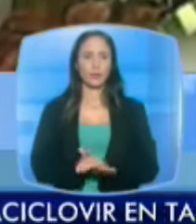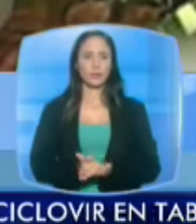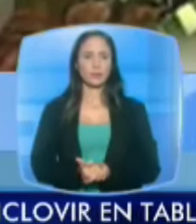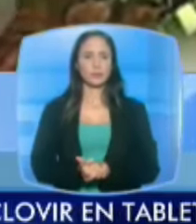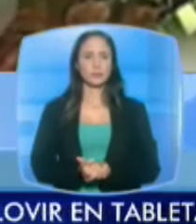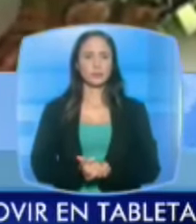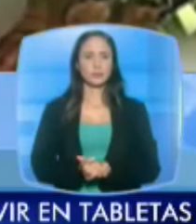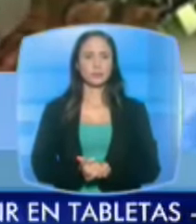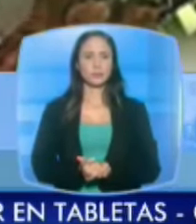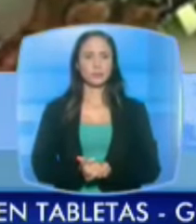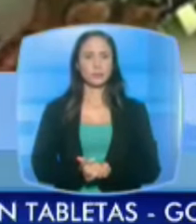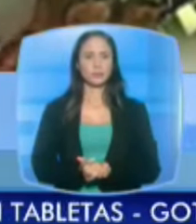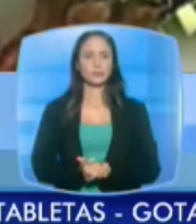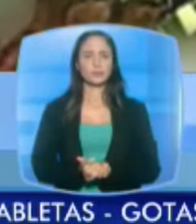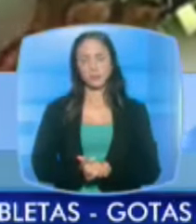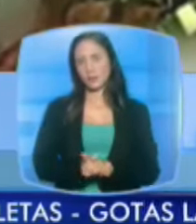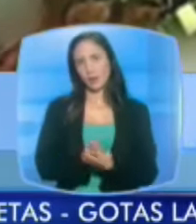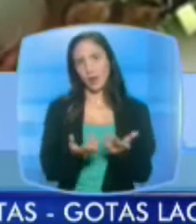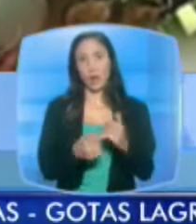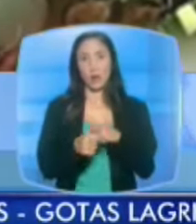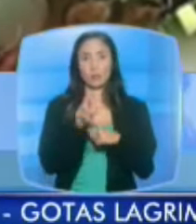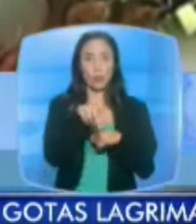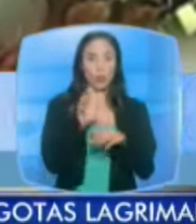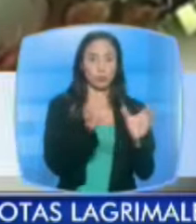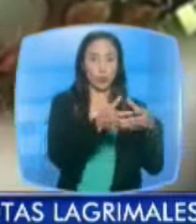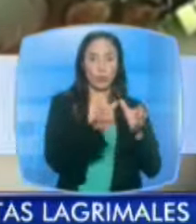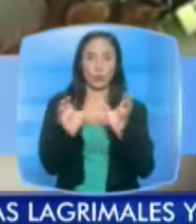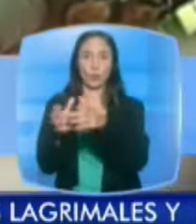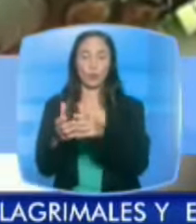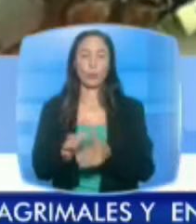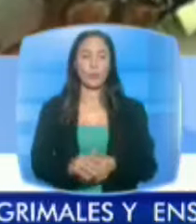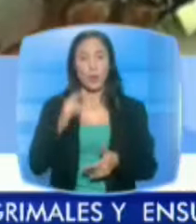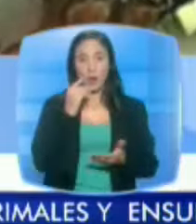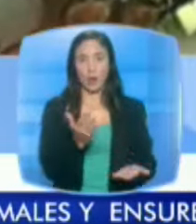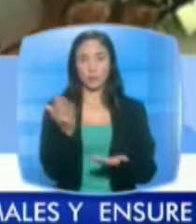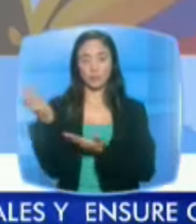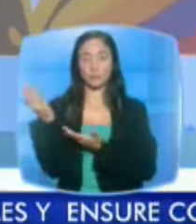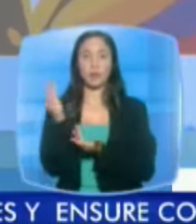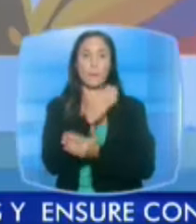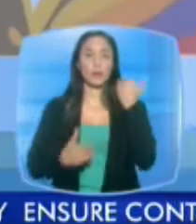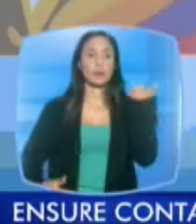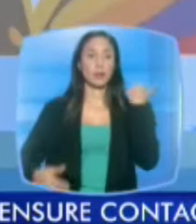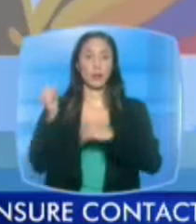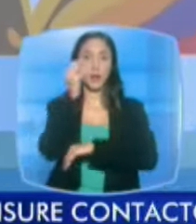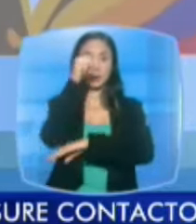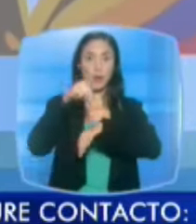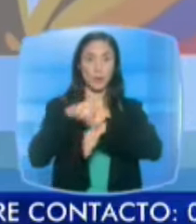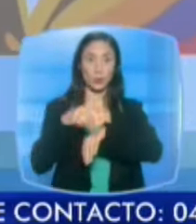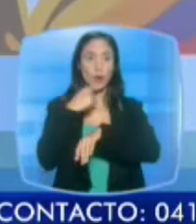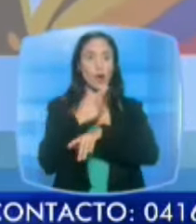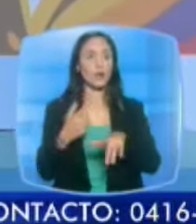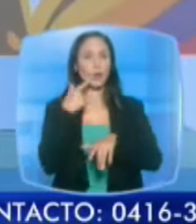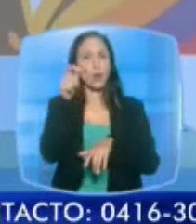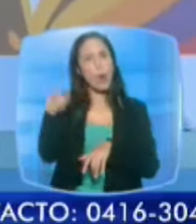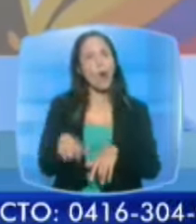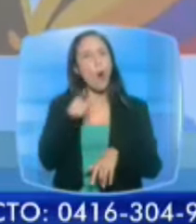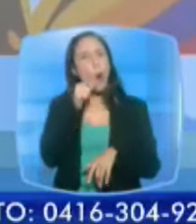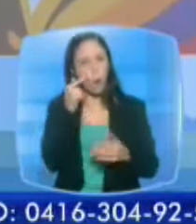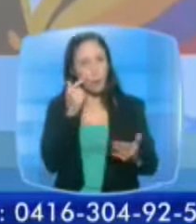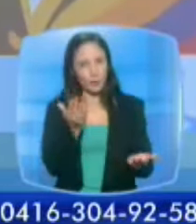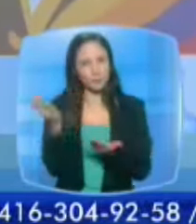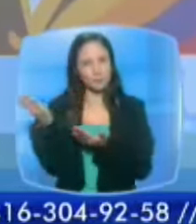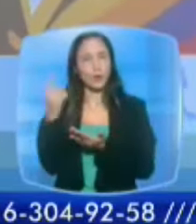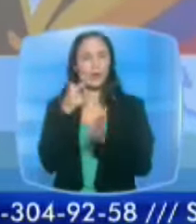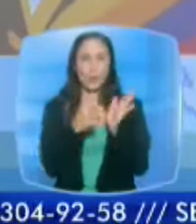República Bolivariana de Venezuela en dos. El titular del Parlamento aseguró que el trabajo realizado por Cifontes demuestra